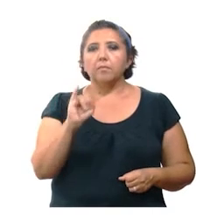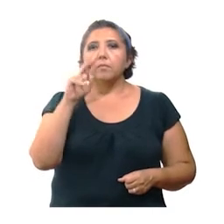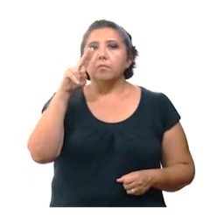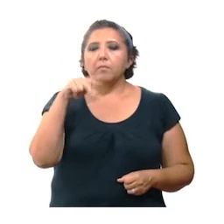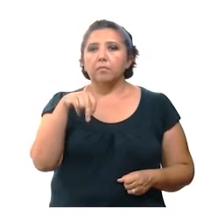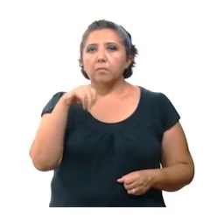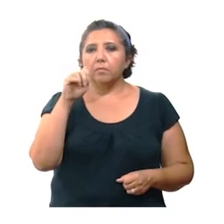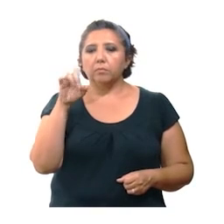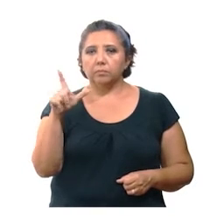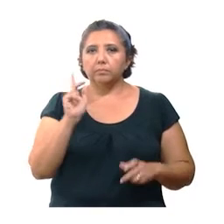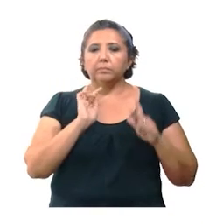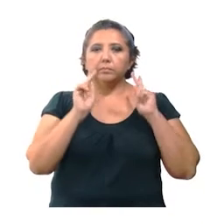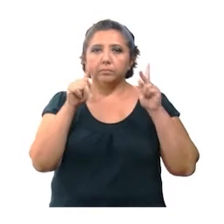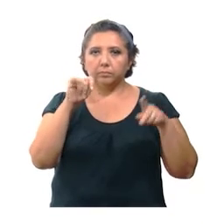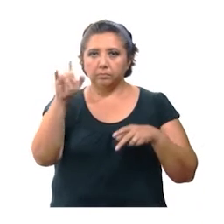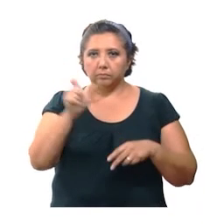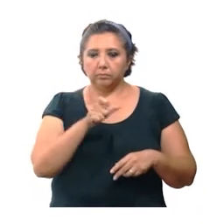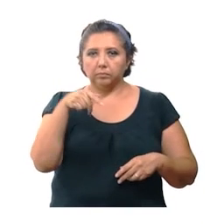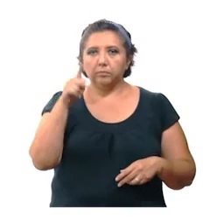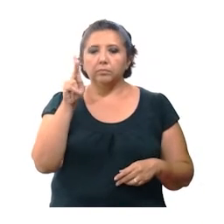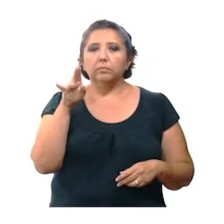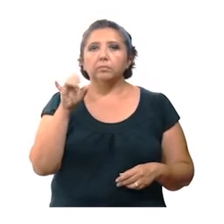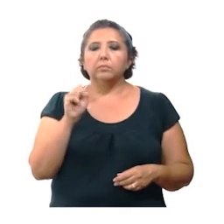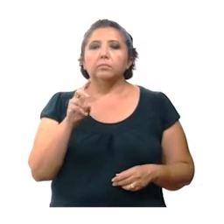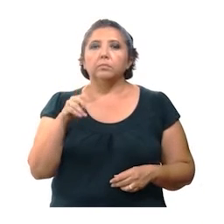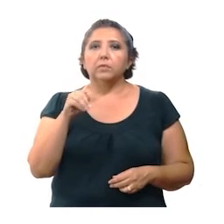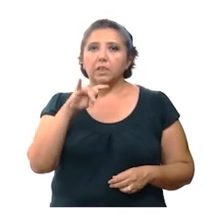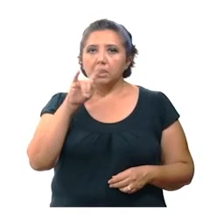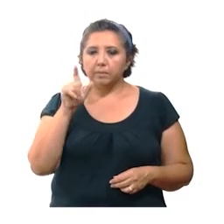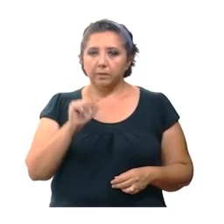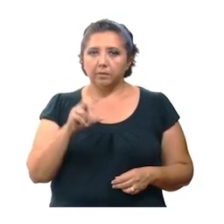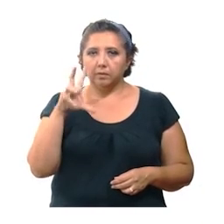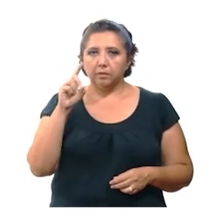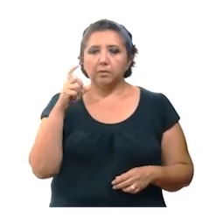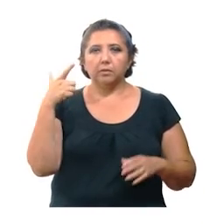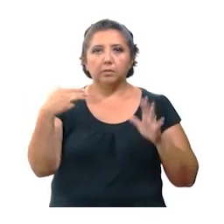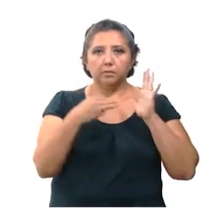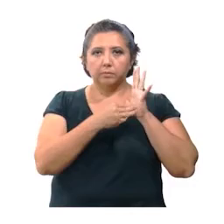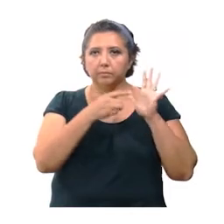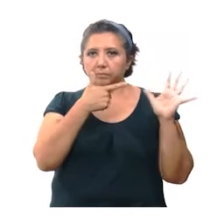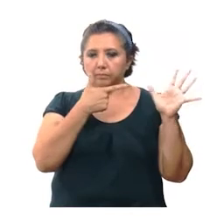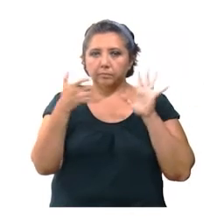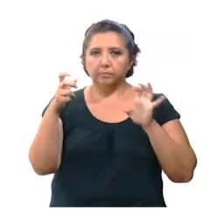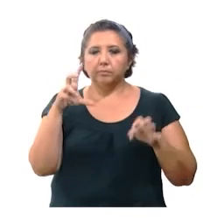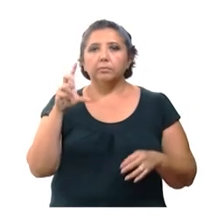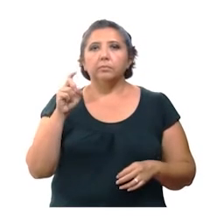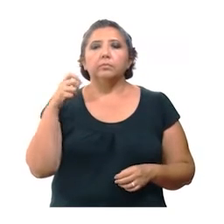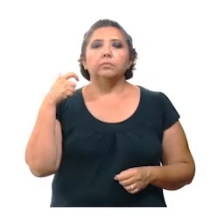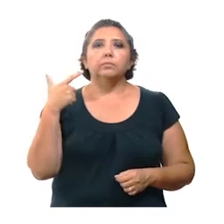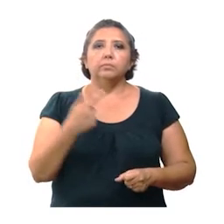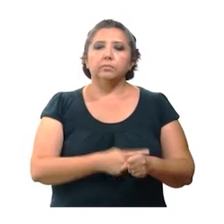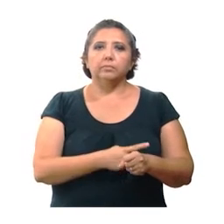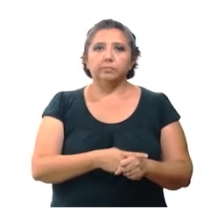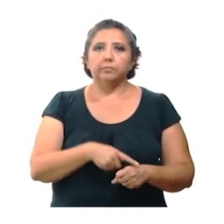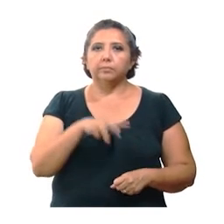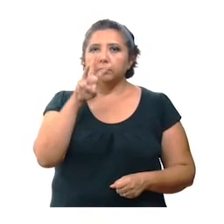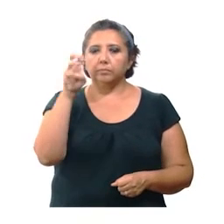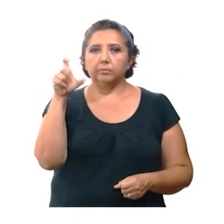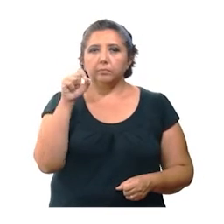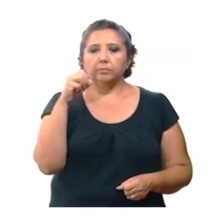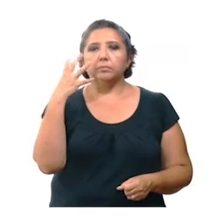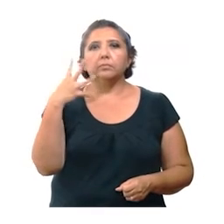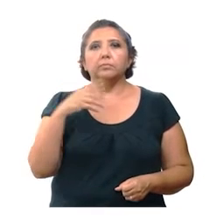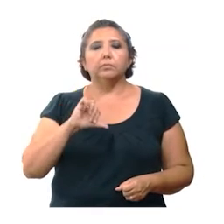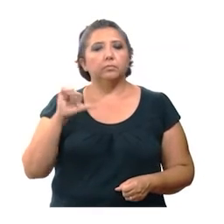chemash, hunukuma, izamal, mani, motul, peto, progreso, tixcoco, vietel, tisimin. Ichile treinta y siete mil setecientos treinta y tres